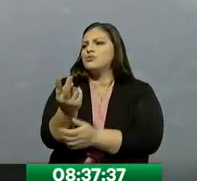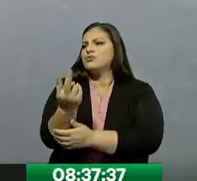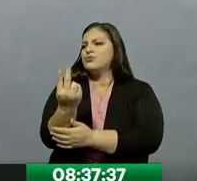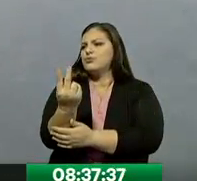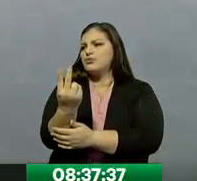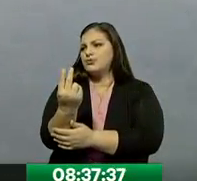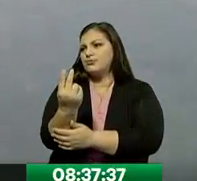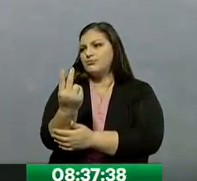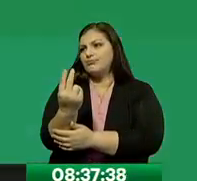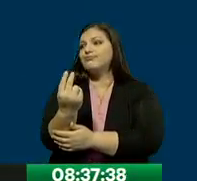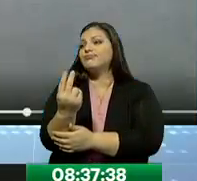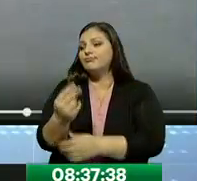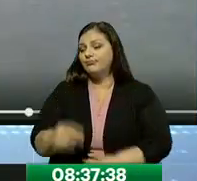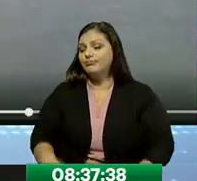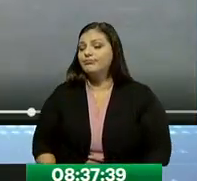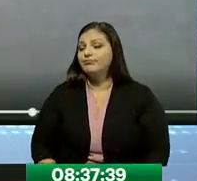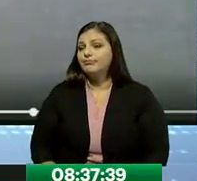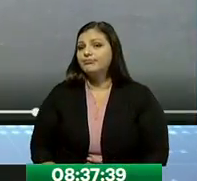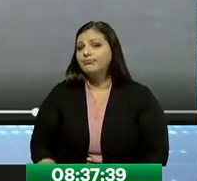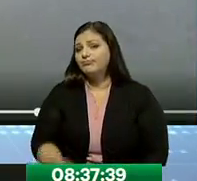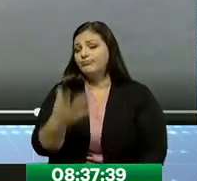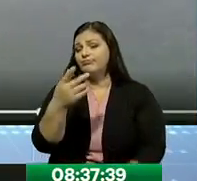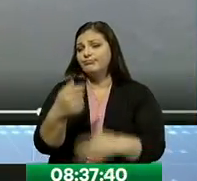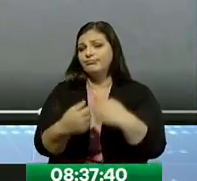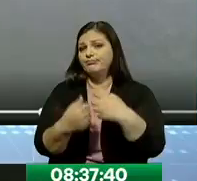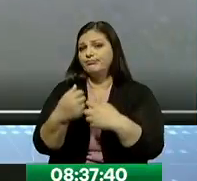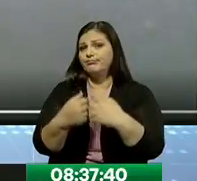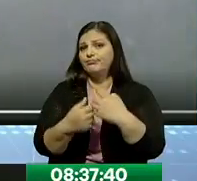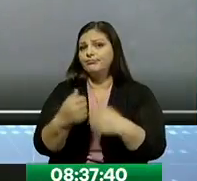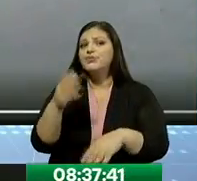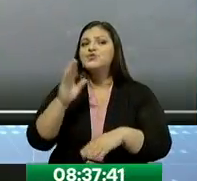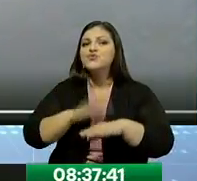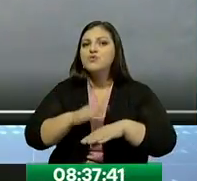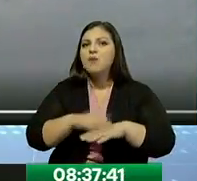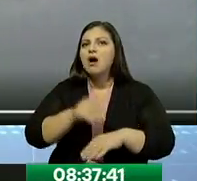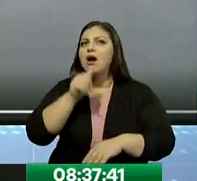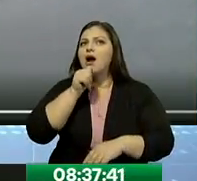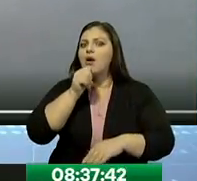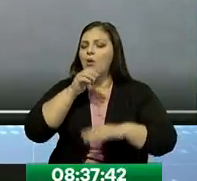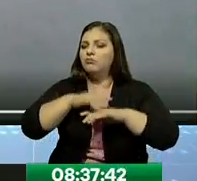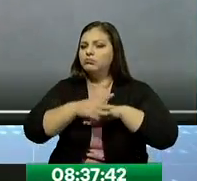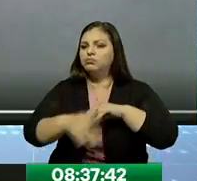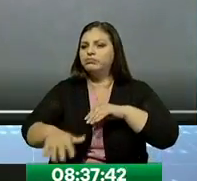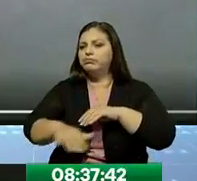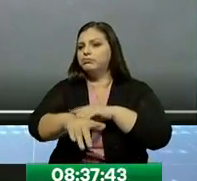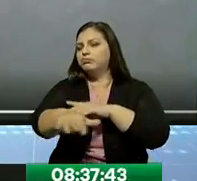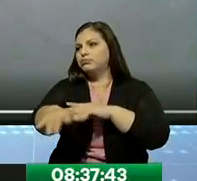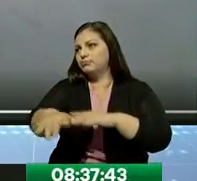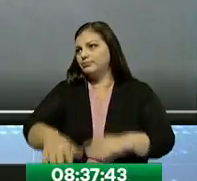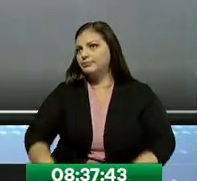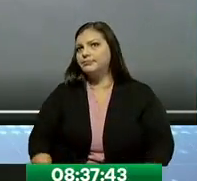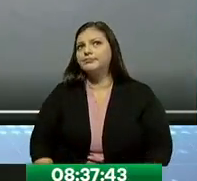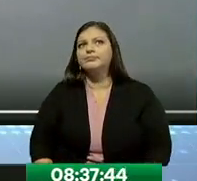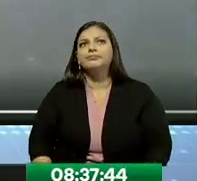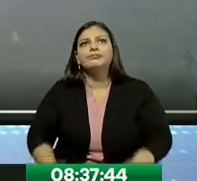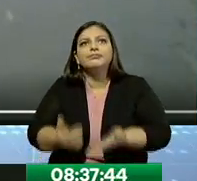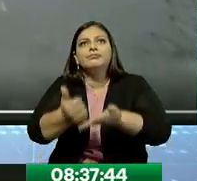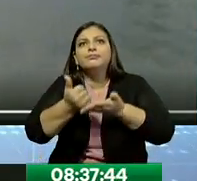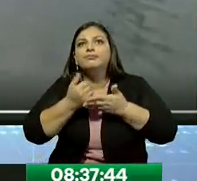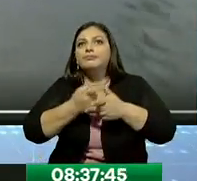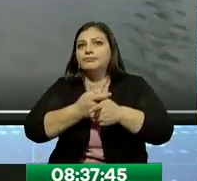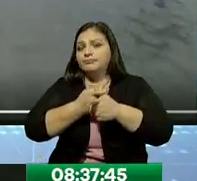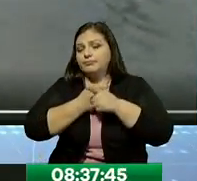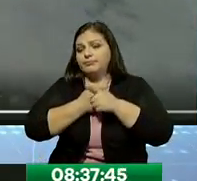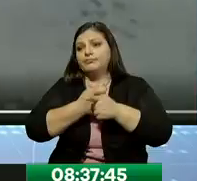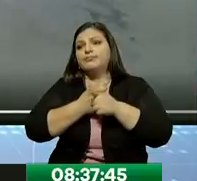afectados tanto de un lado como del otro lado entonces solicitamos que nos ayuden que tome las cartas en el asunto y